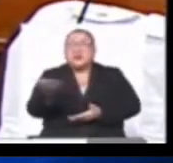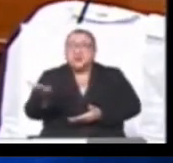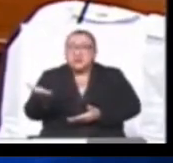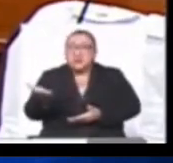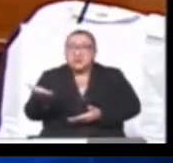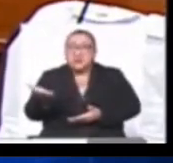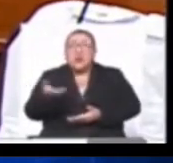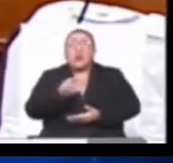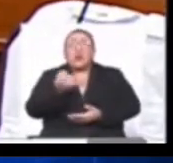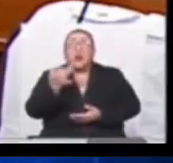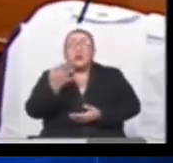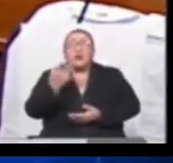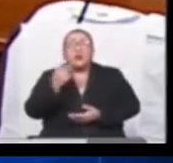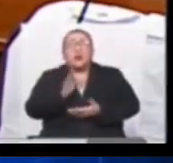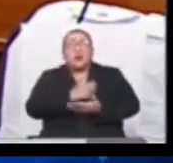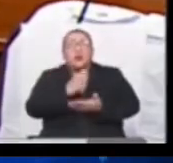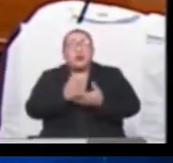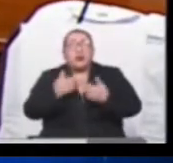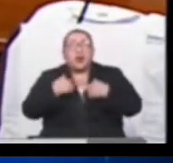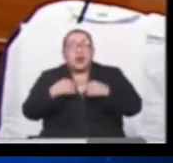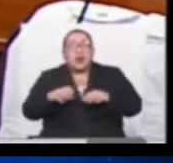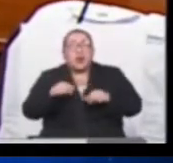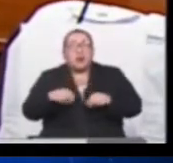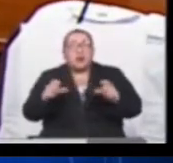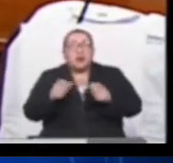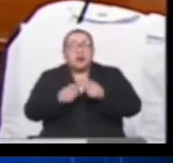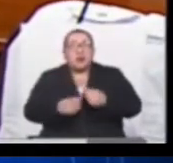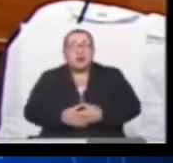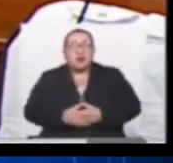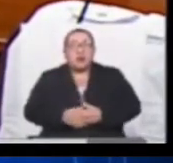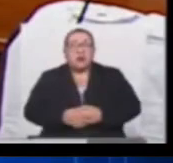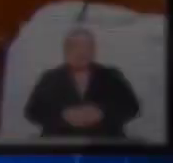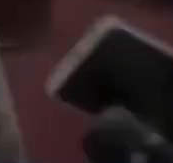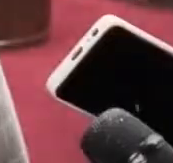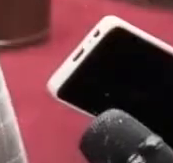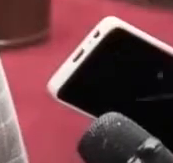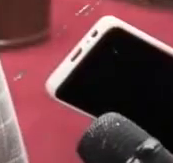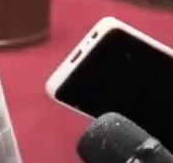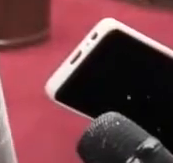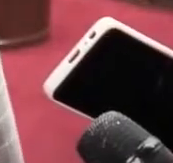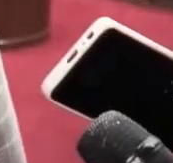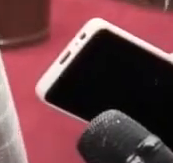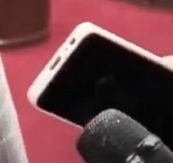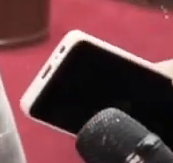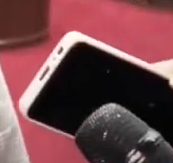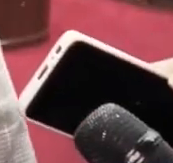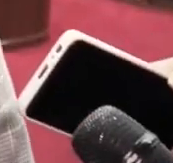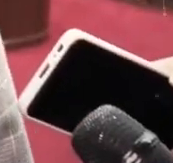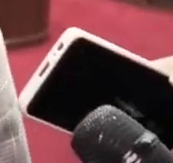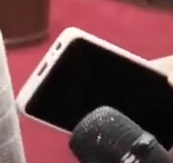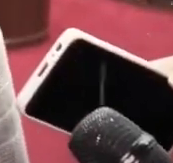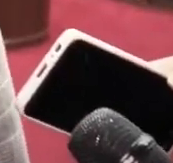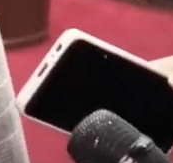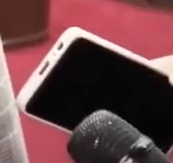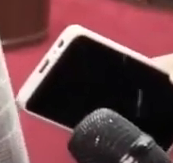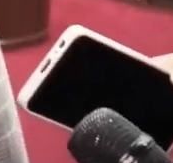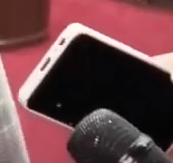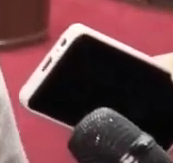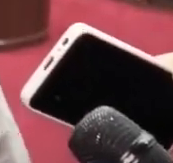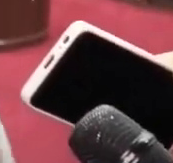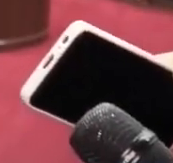cuántas irregularidades hemos cometido nosotros como congresistas a quién se ha sancionado es increíble como entre Mochas